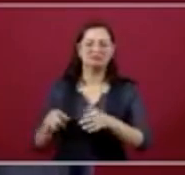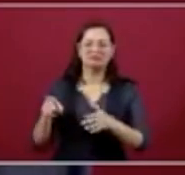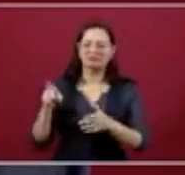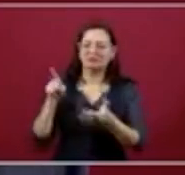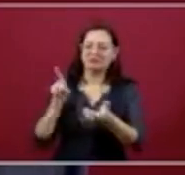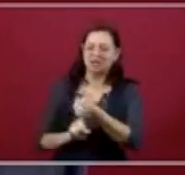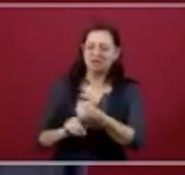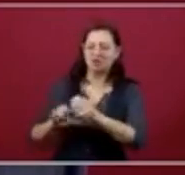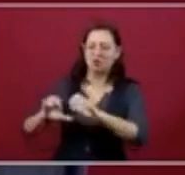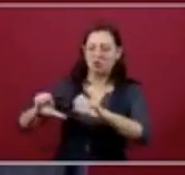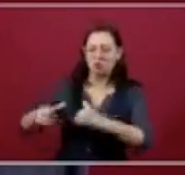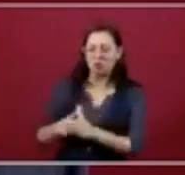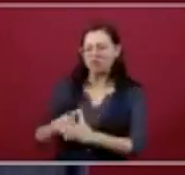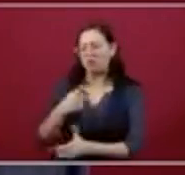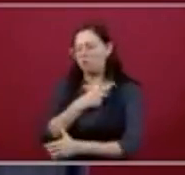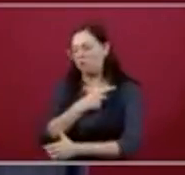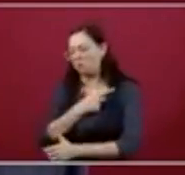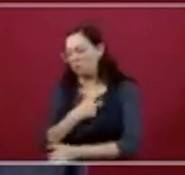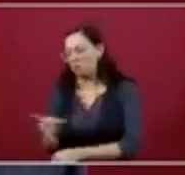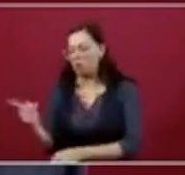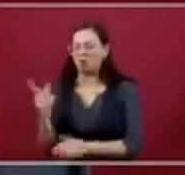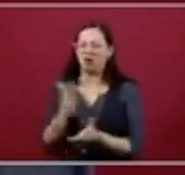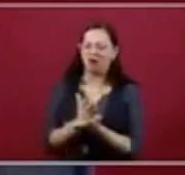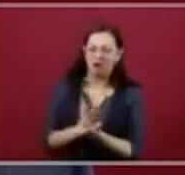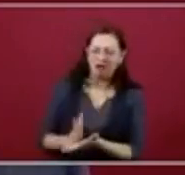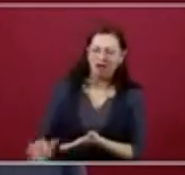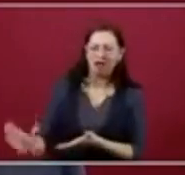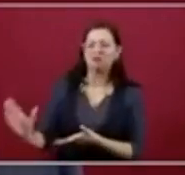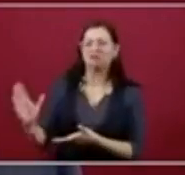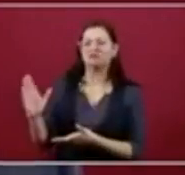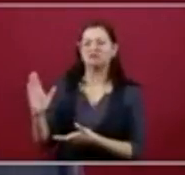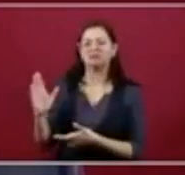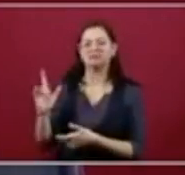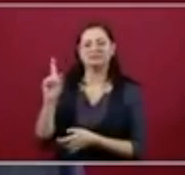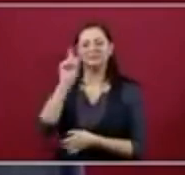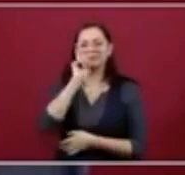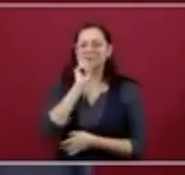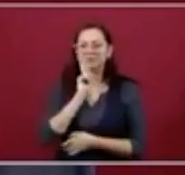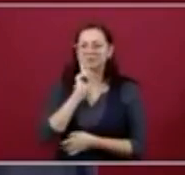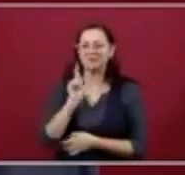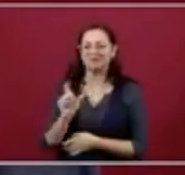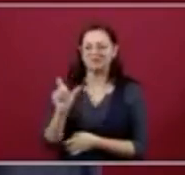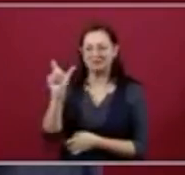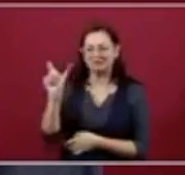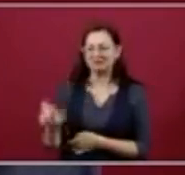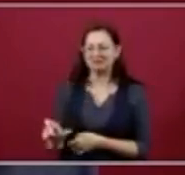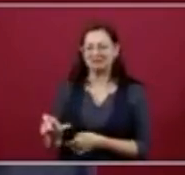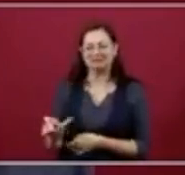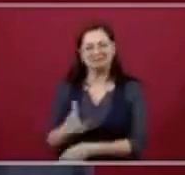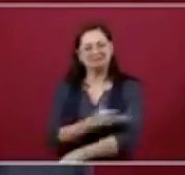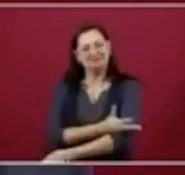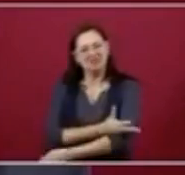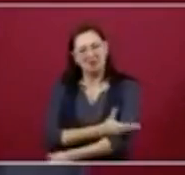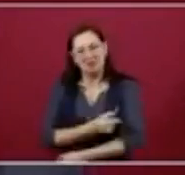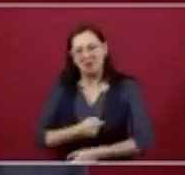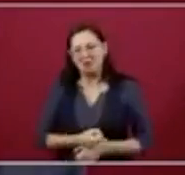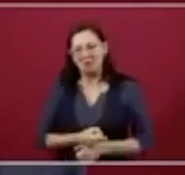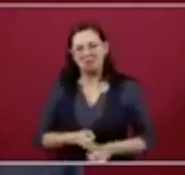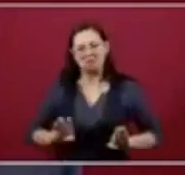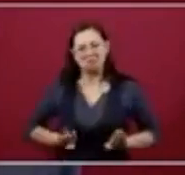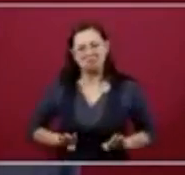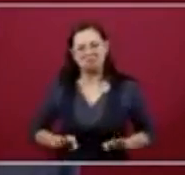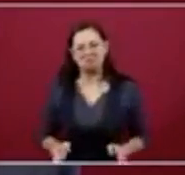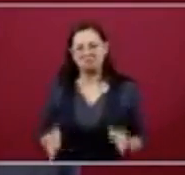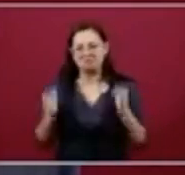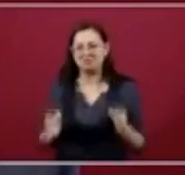marginadas, pobres. Es una mujer íntegra, honesta, que yo